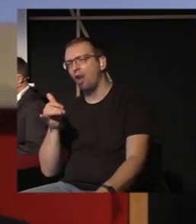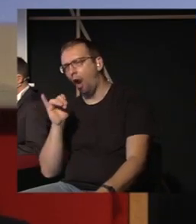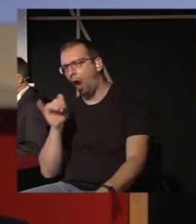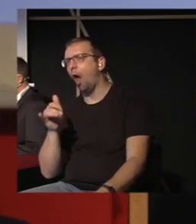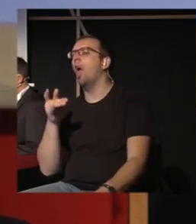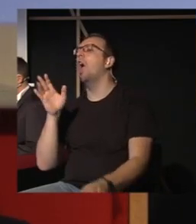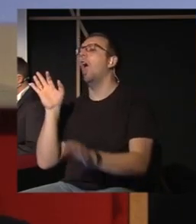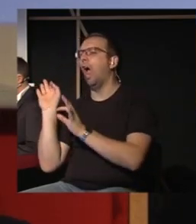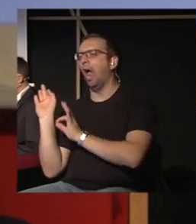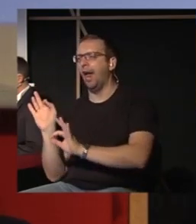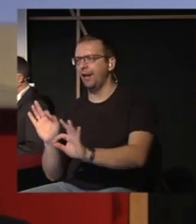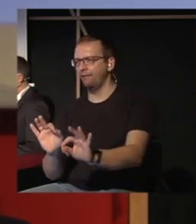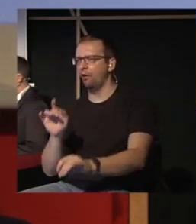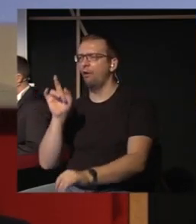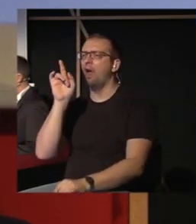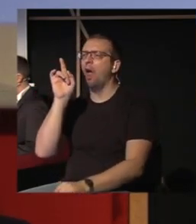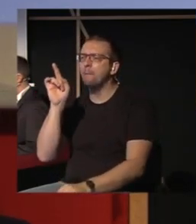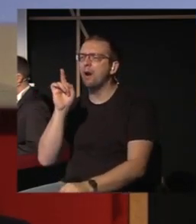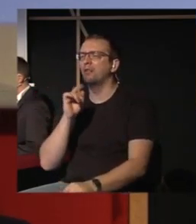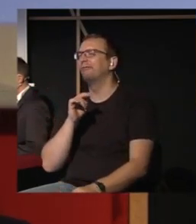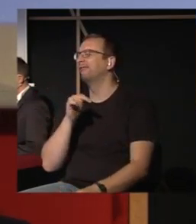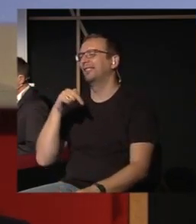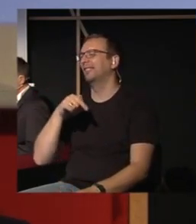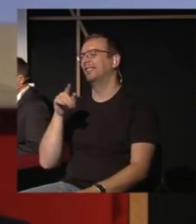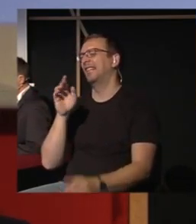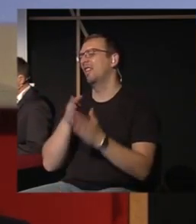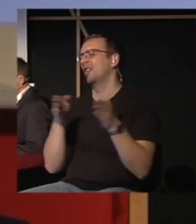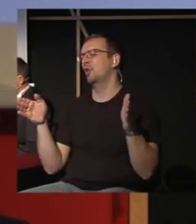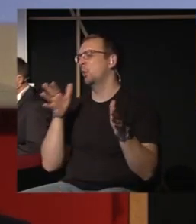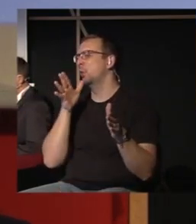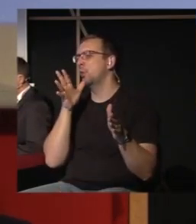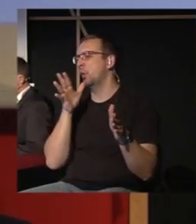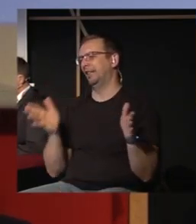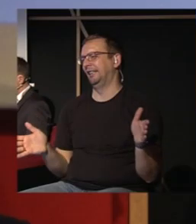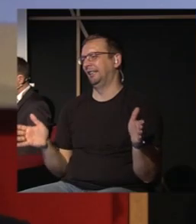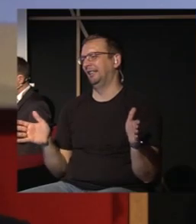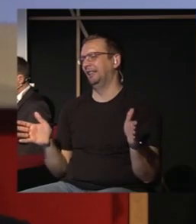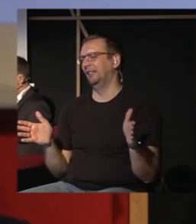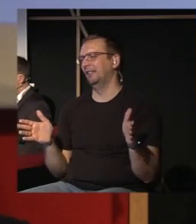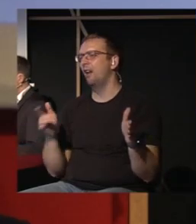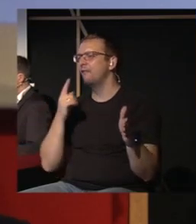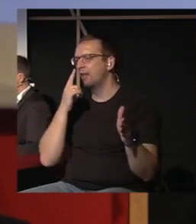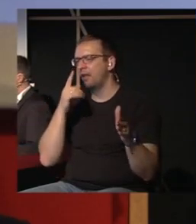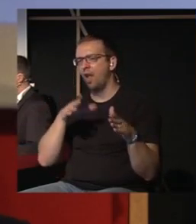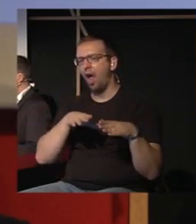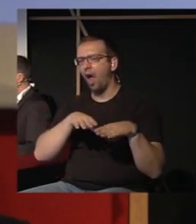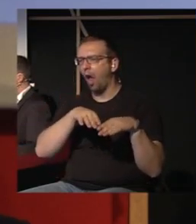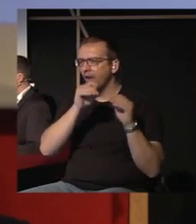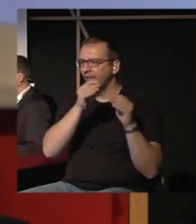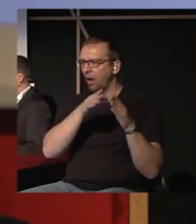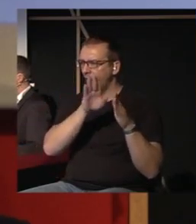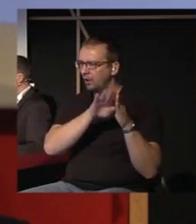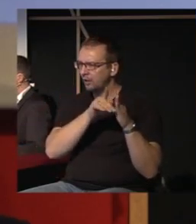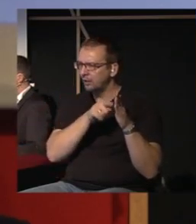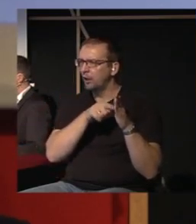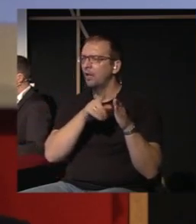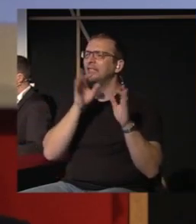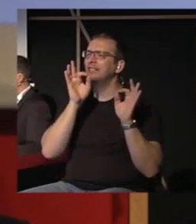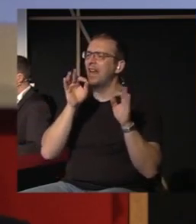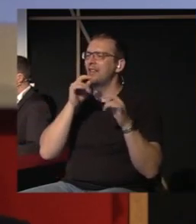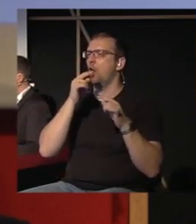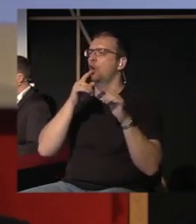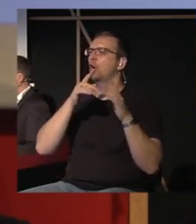posible. Yo al principio de cada temporada hacemos un plan estratégico en el cual valoramos todas las acciones